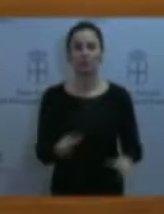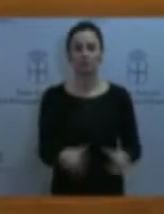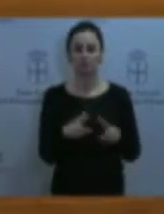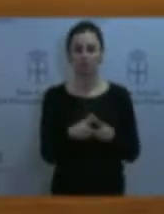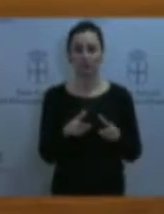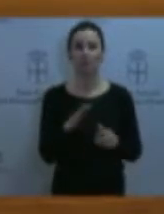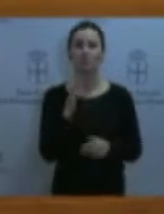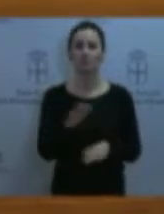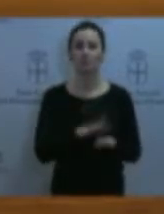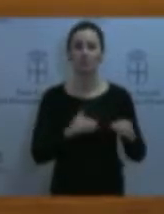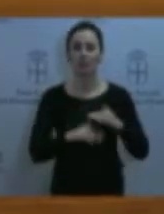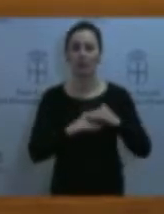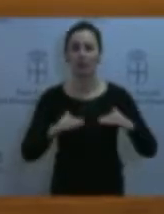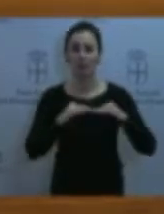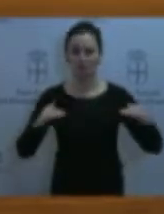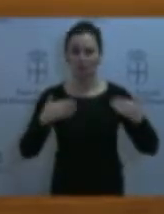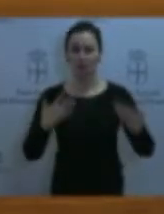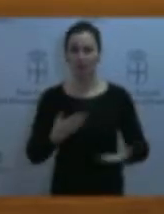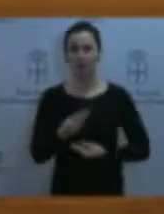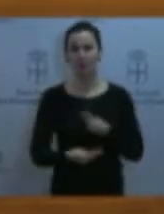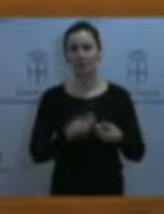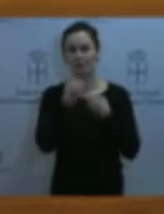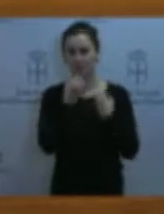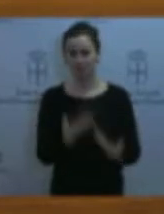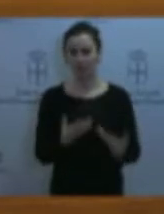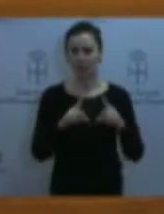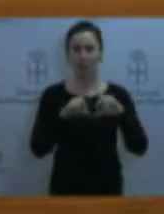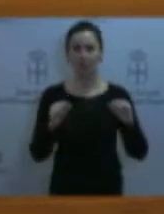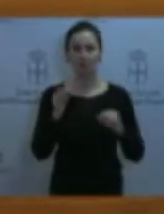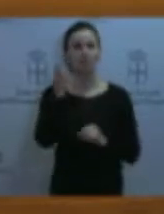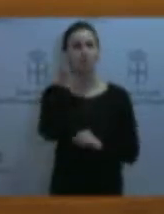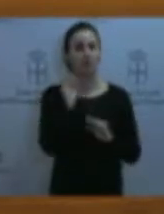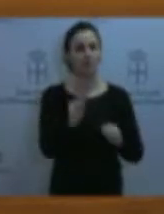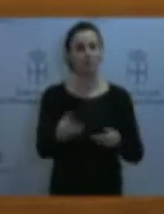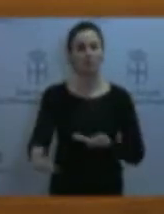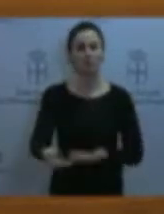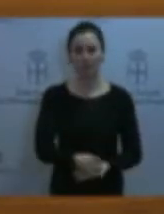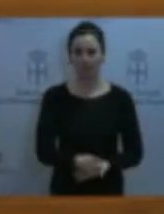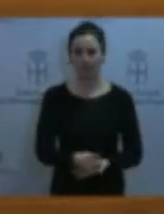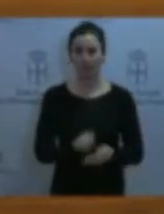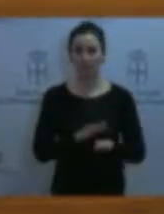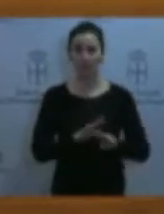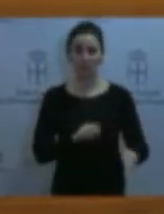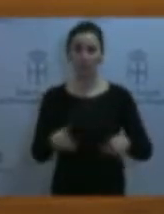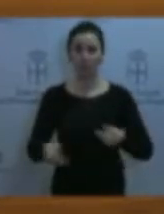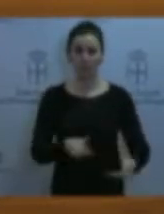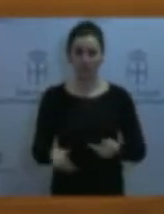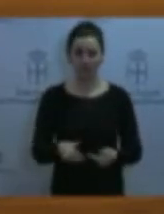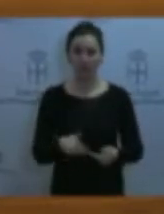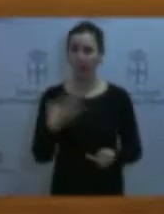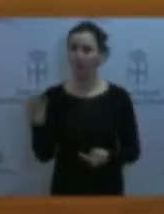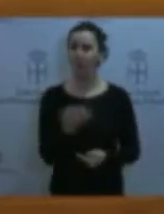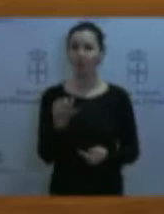las mujeres de Asturias y para cumplir con sus demandas es imprescindible tener una atención especial a las